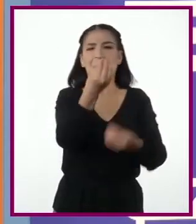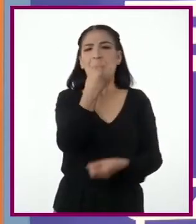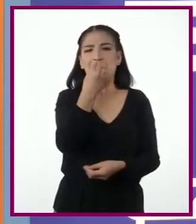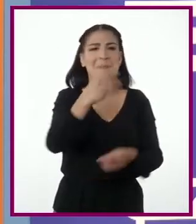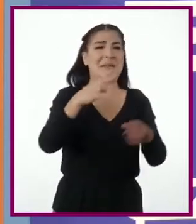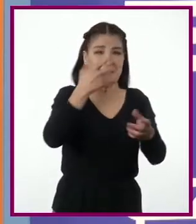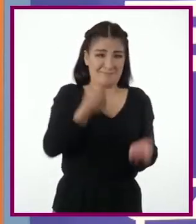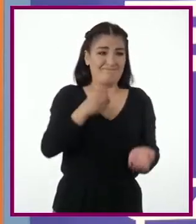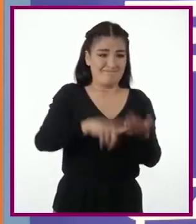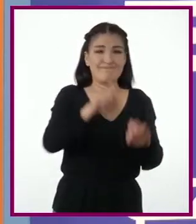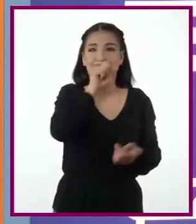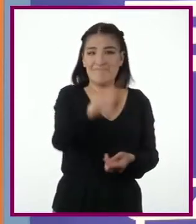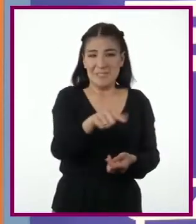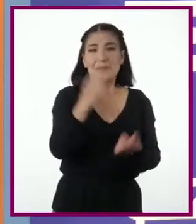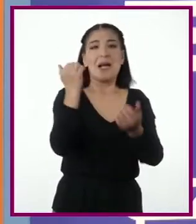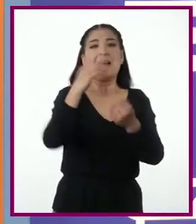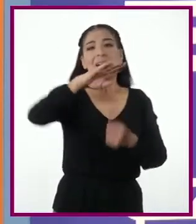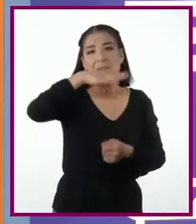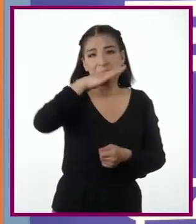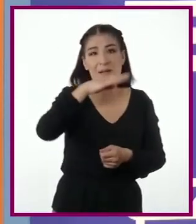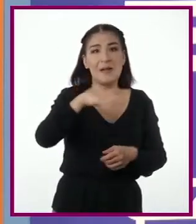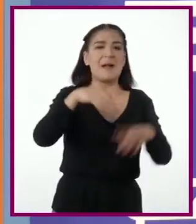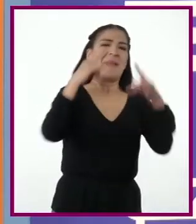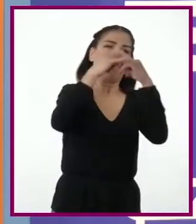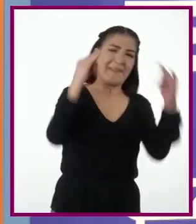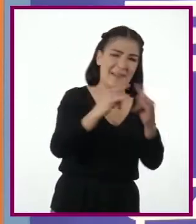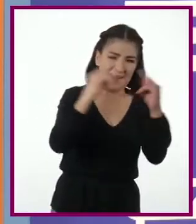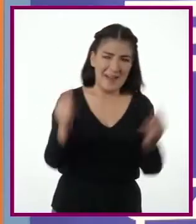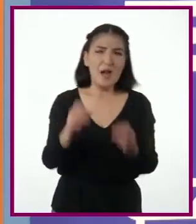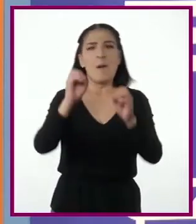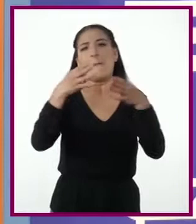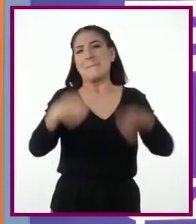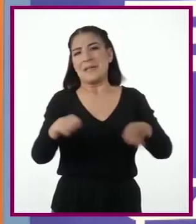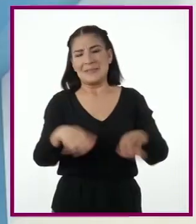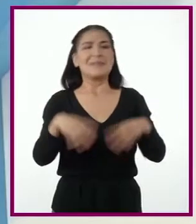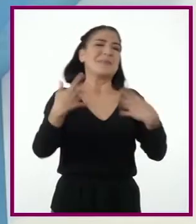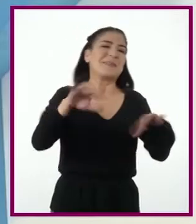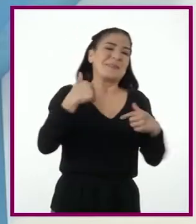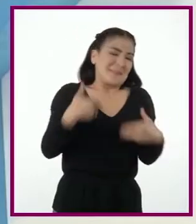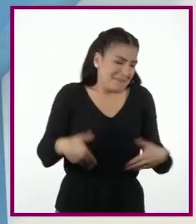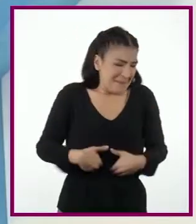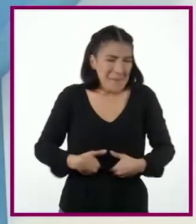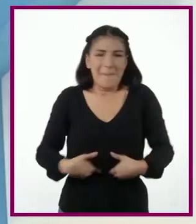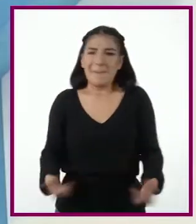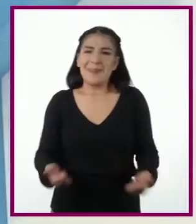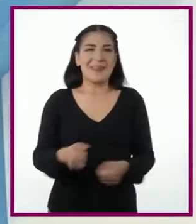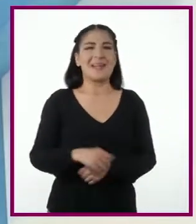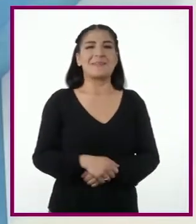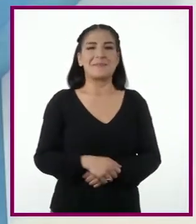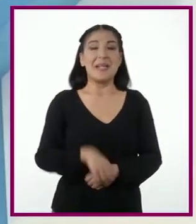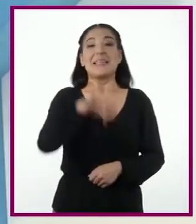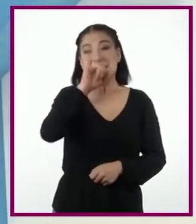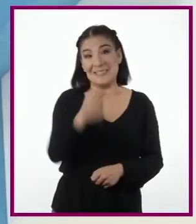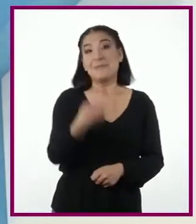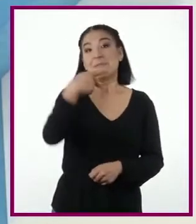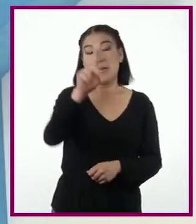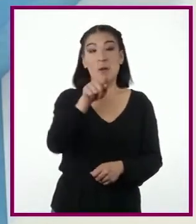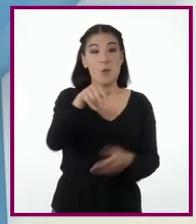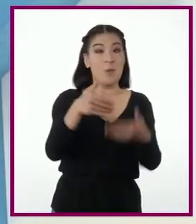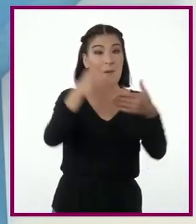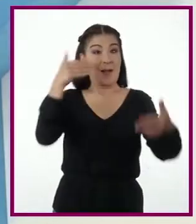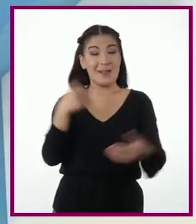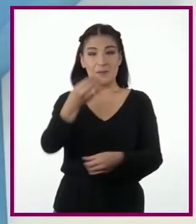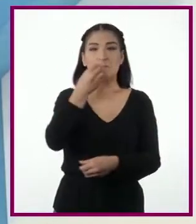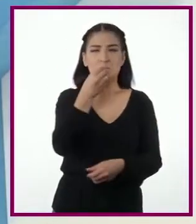maíz. En cualquier tianguis o mercado. ¡Ay, ya me dio hambre! Efectivamente, pero antes de comer, ¿qué